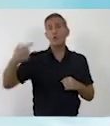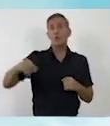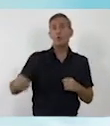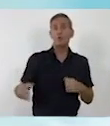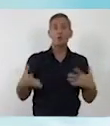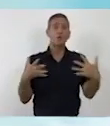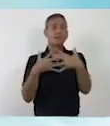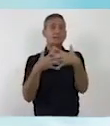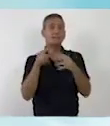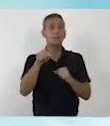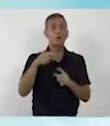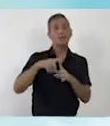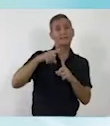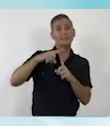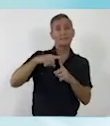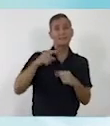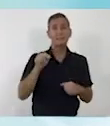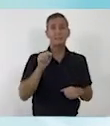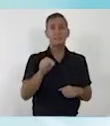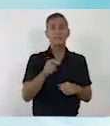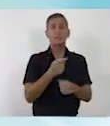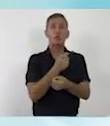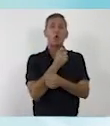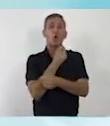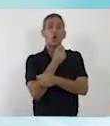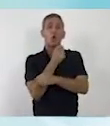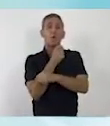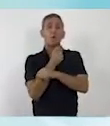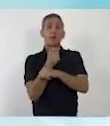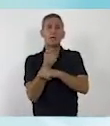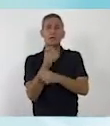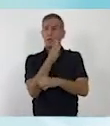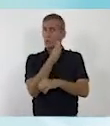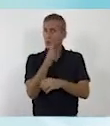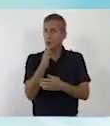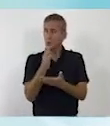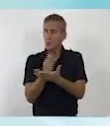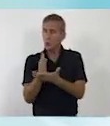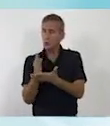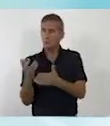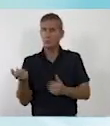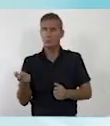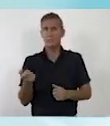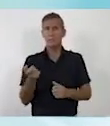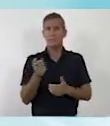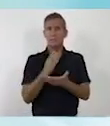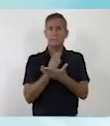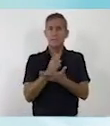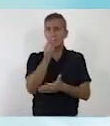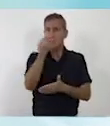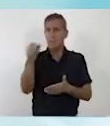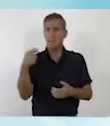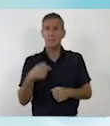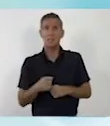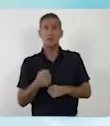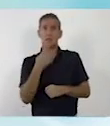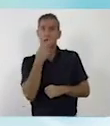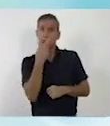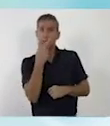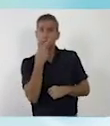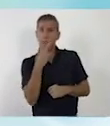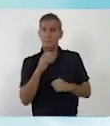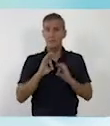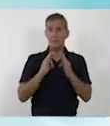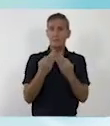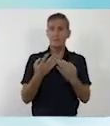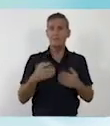los ejercicios relacionados con esta tarea. Esto es para los estudiantes fundamentalmente, fíjense, papás y mamás y abuelitas y tíos. Miren cómo va a